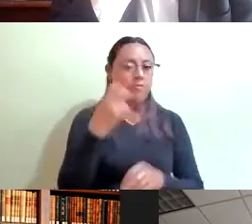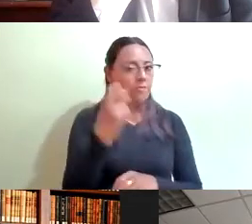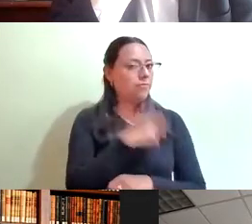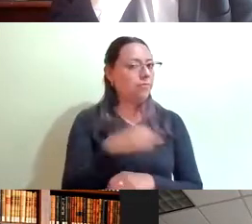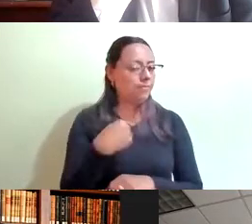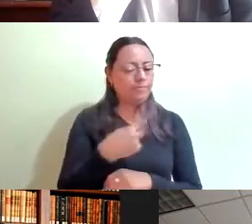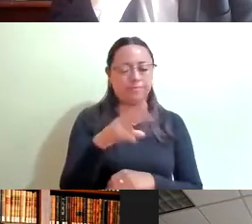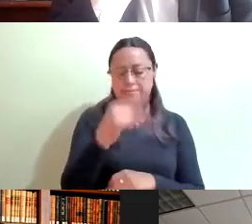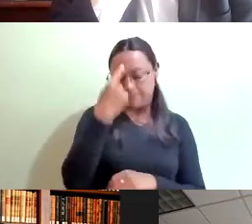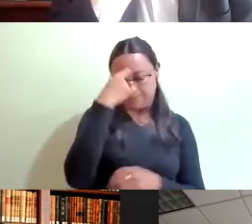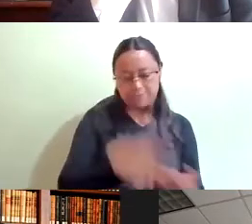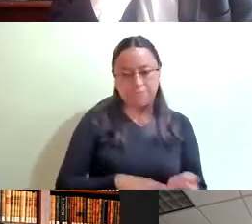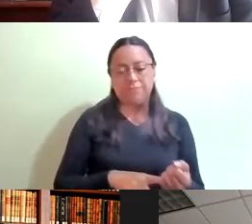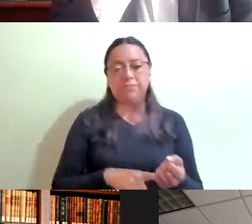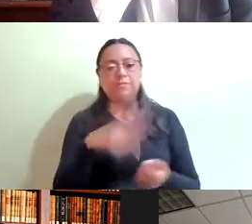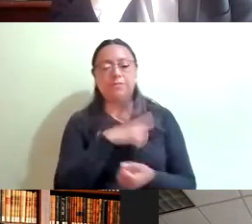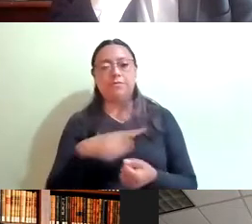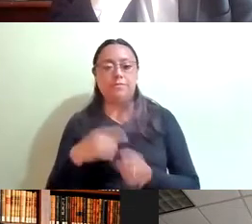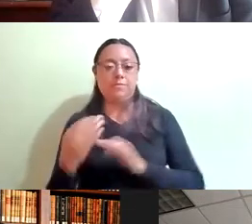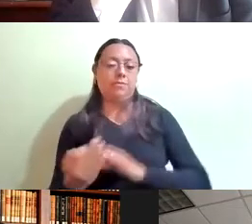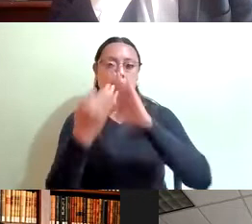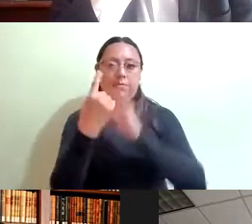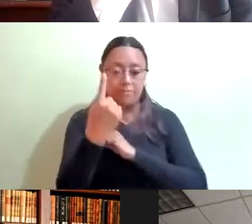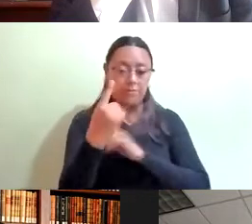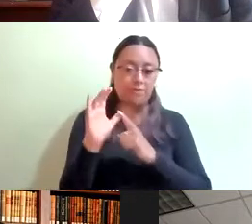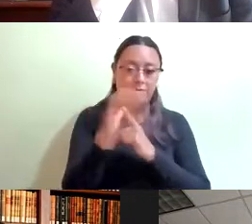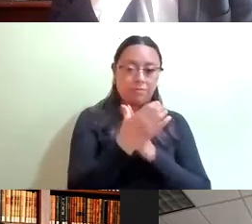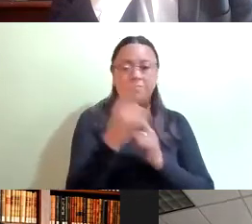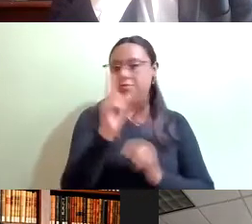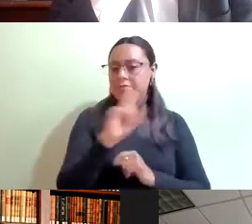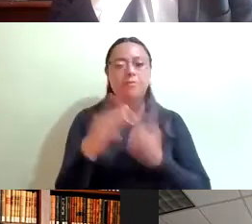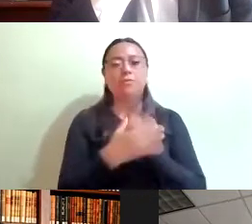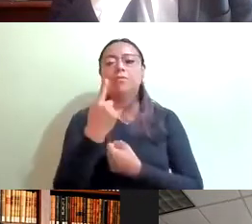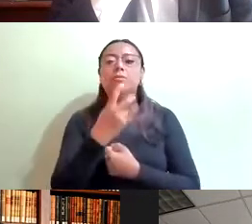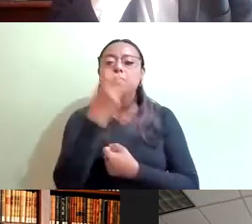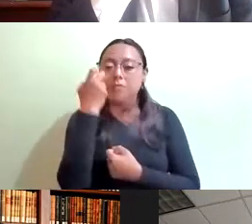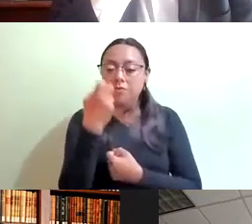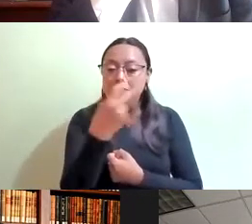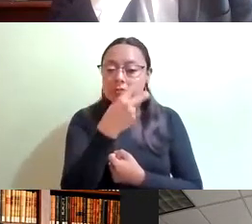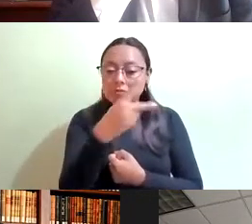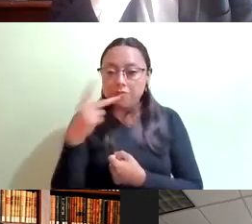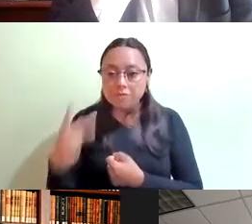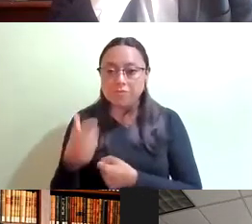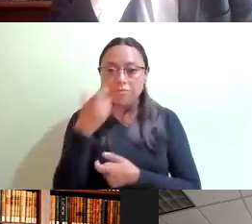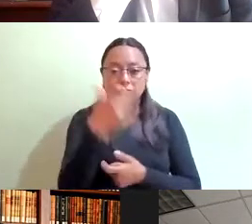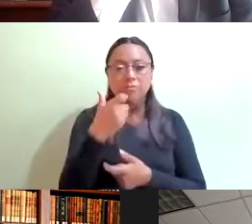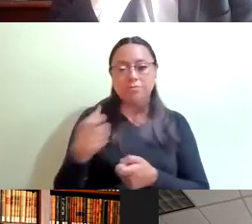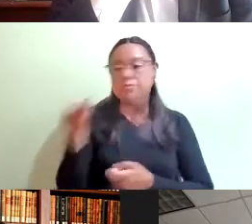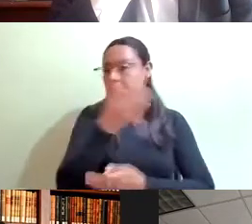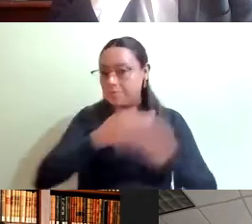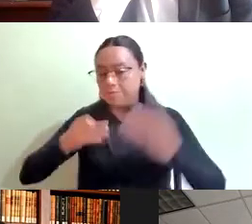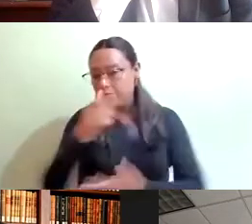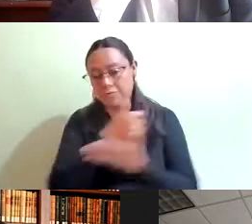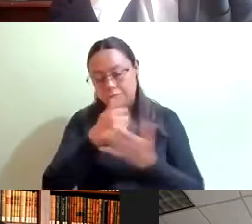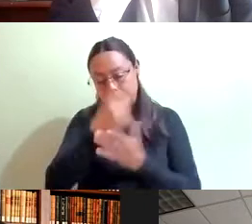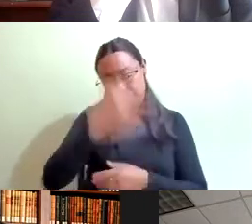que deba ser solo ante una comisión. Estamos hablando de los dineros públicos de la ciudad. Estamos hablando de las finanzas de cada una de las